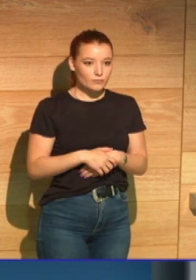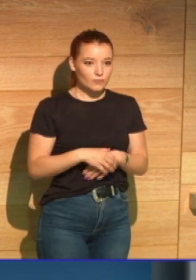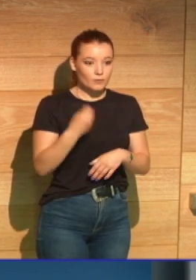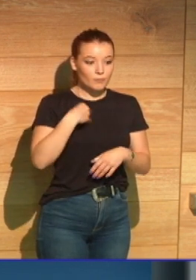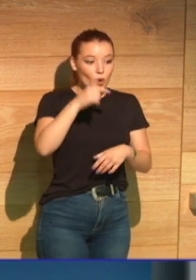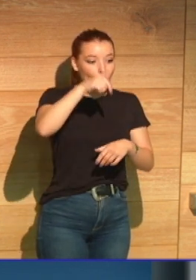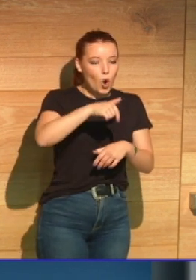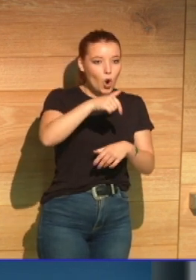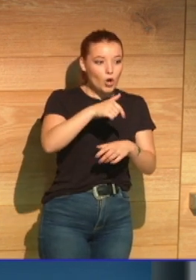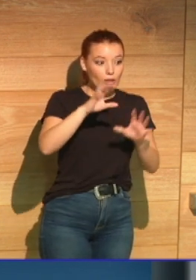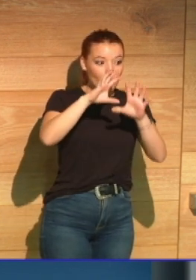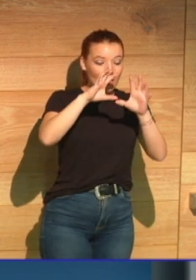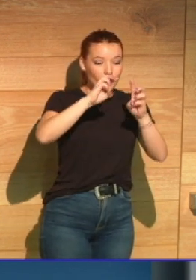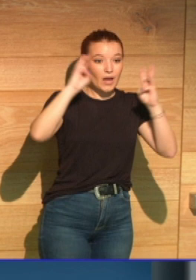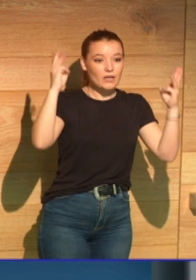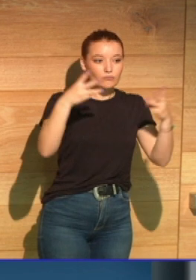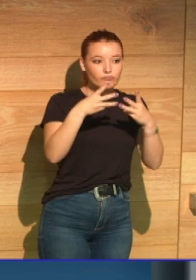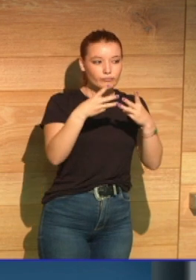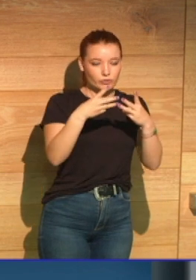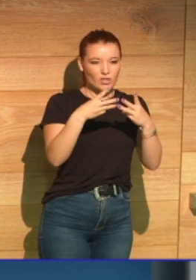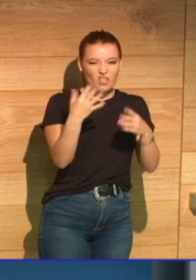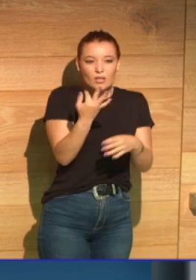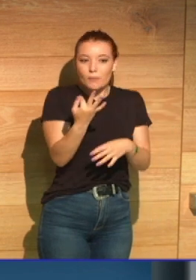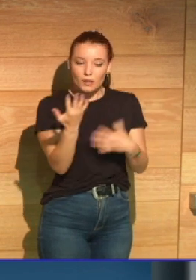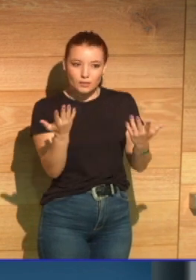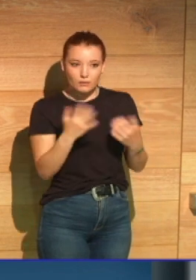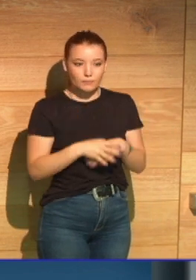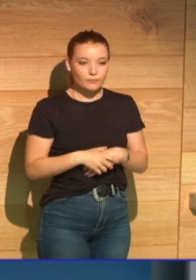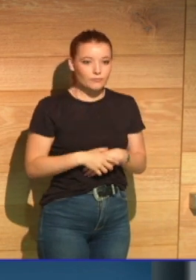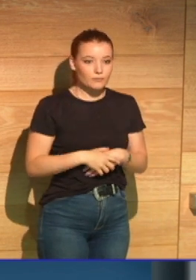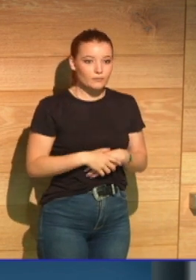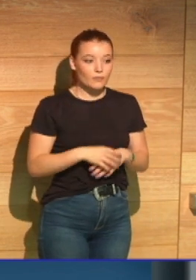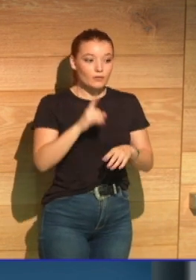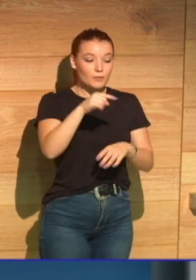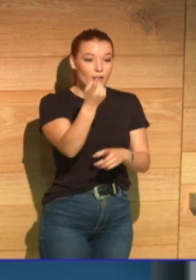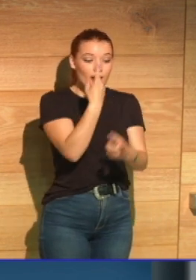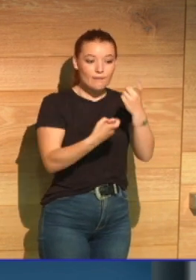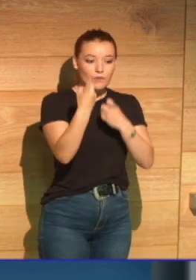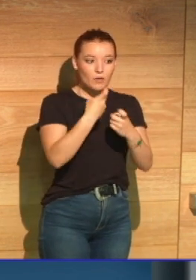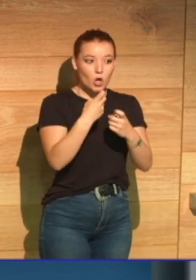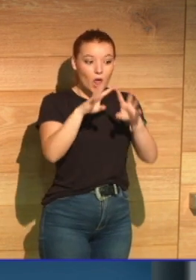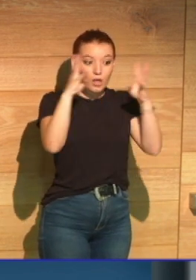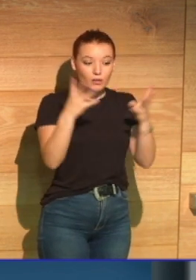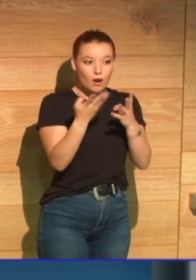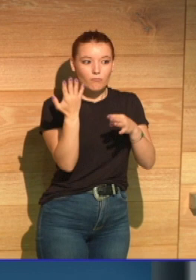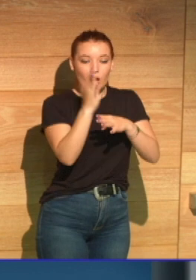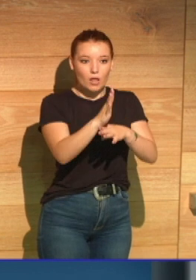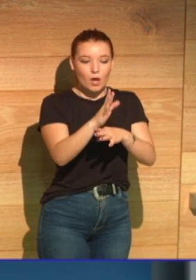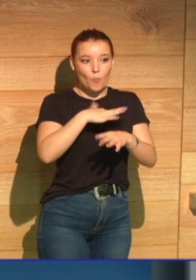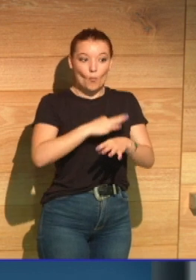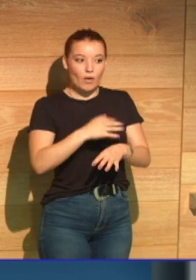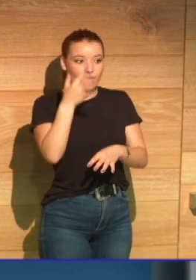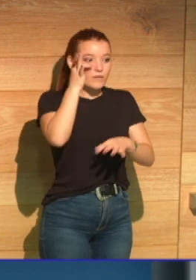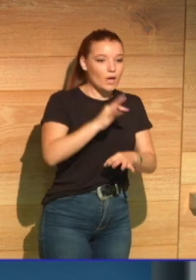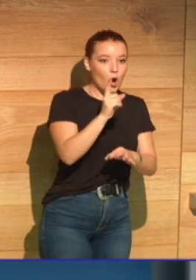en el Internet a nivel macro y cómo la información que se presenta en Internet, mucha de ella inexacta o falsa,